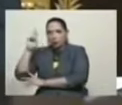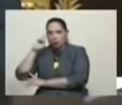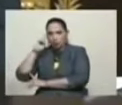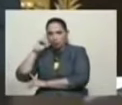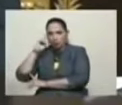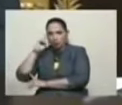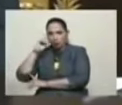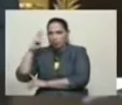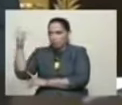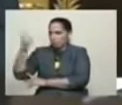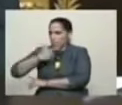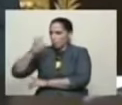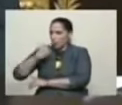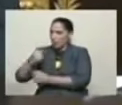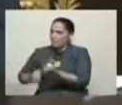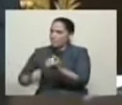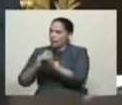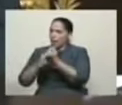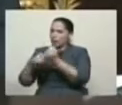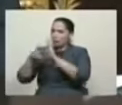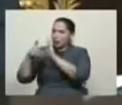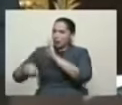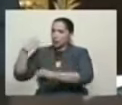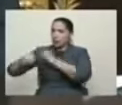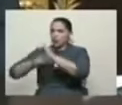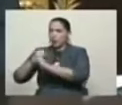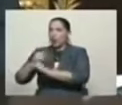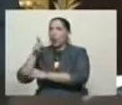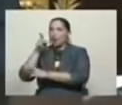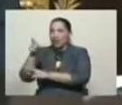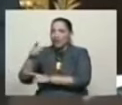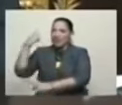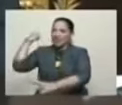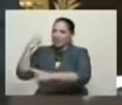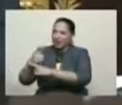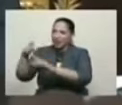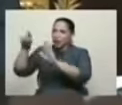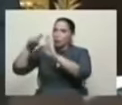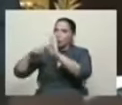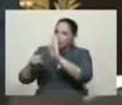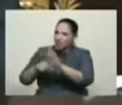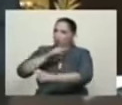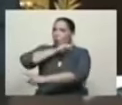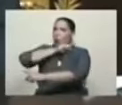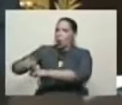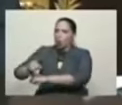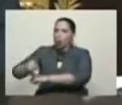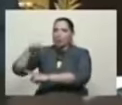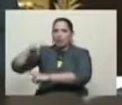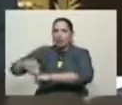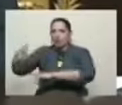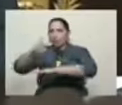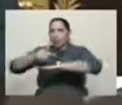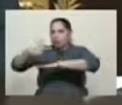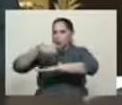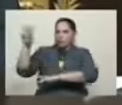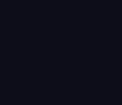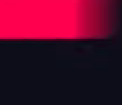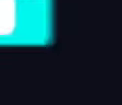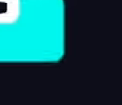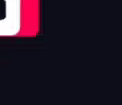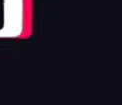con sensatez, en base al derecho internacional, ustedes tienen que cumplir la orden que ha emanado del gobierno de Venezuela.